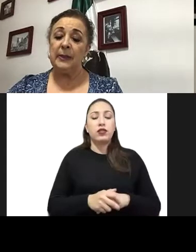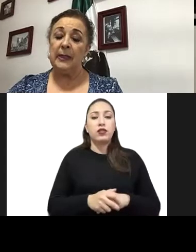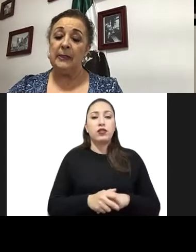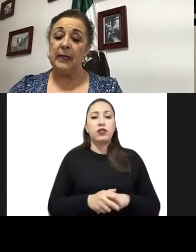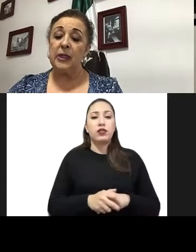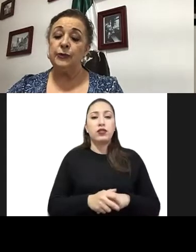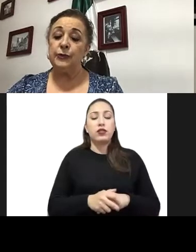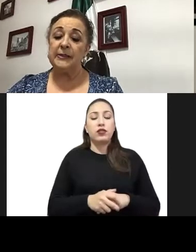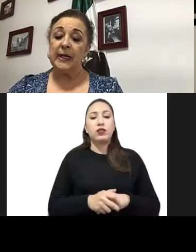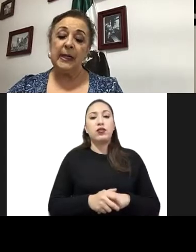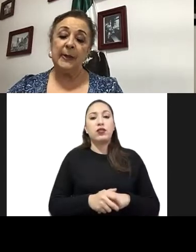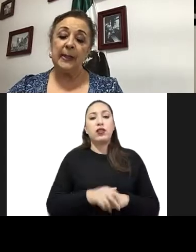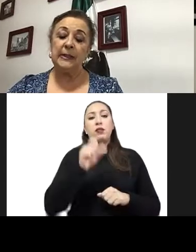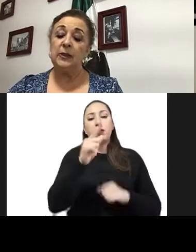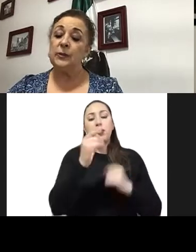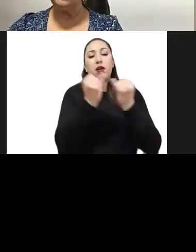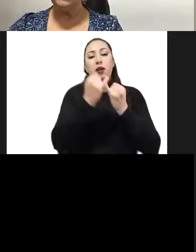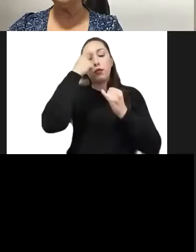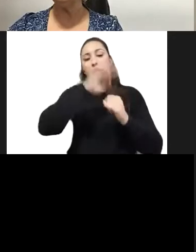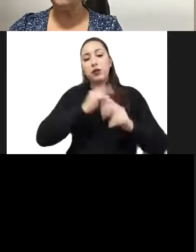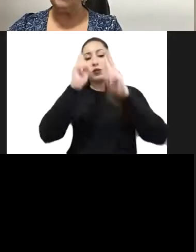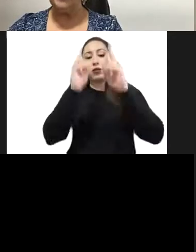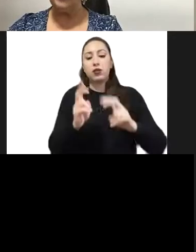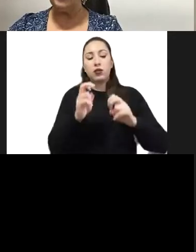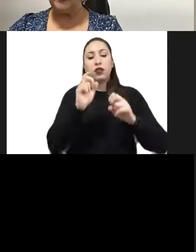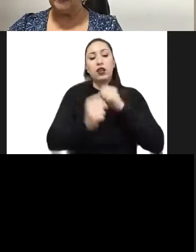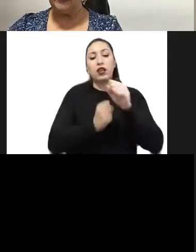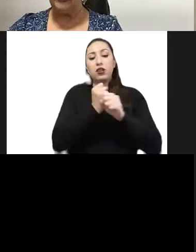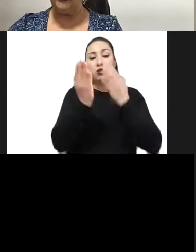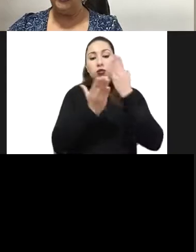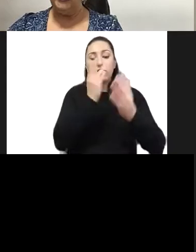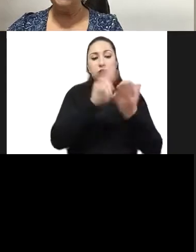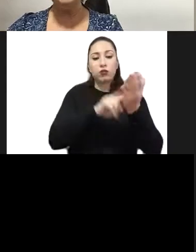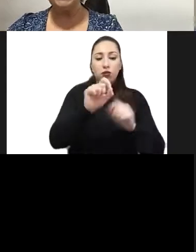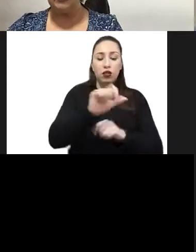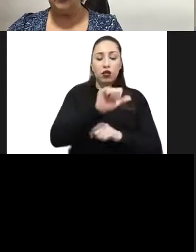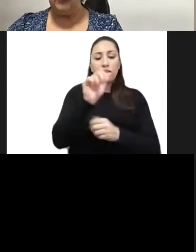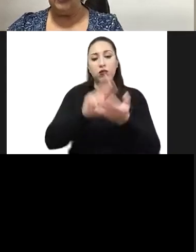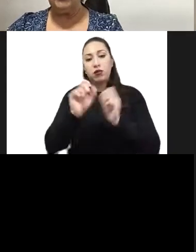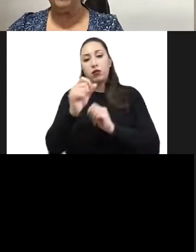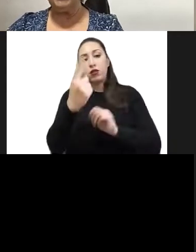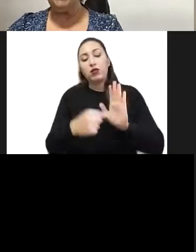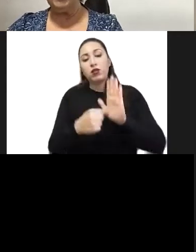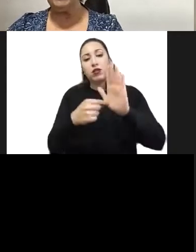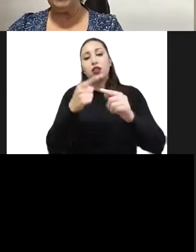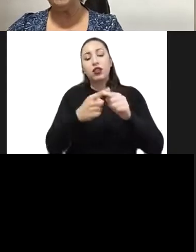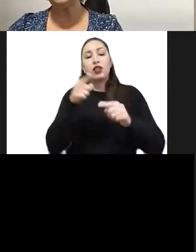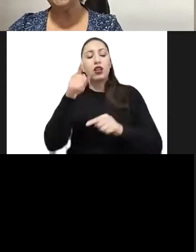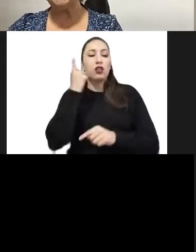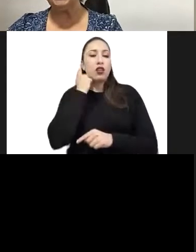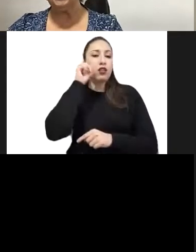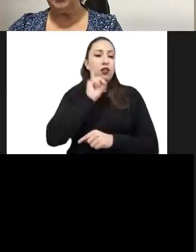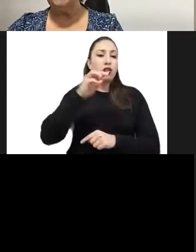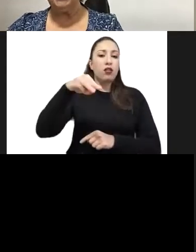como habilitar su descarga para el ciclo escolar 2020-2021, que presentó la diputada Marisela